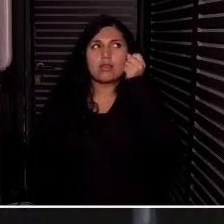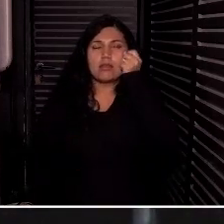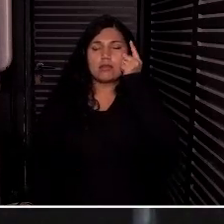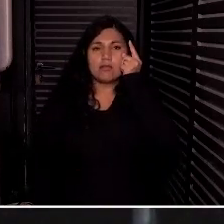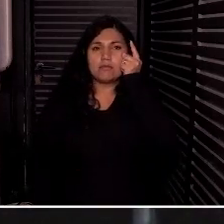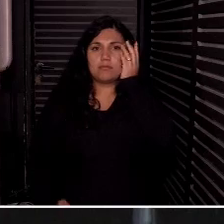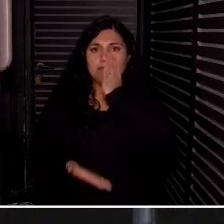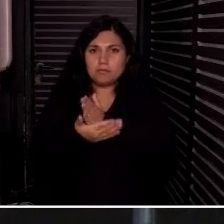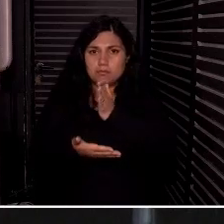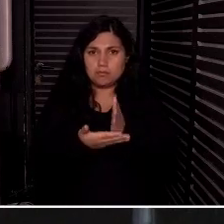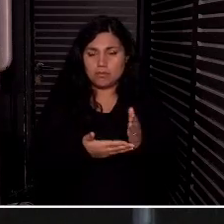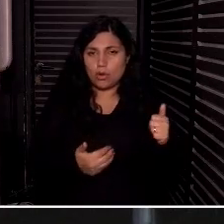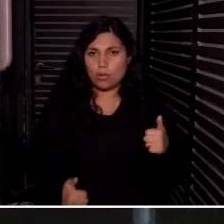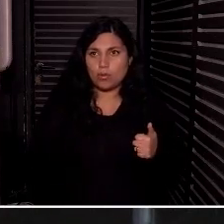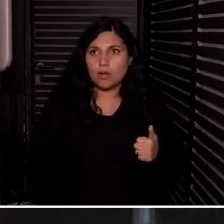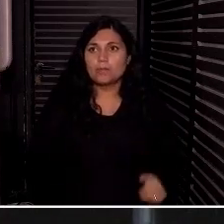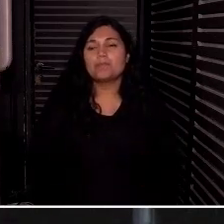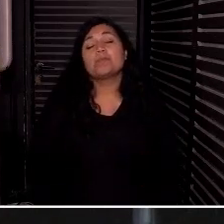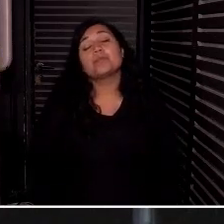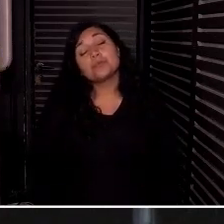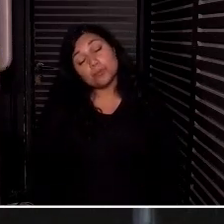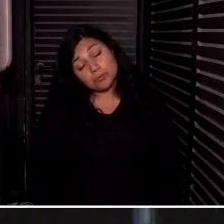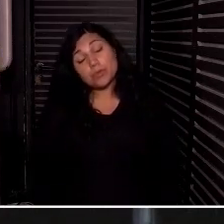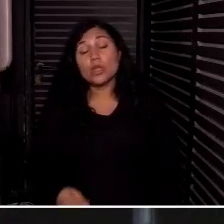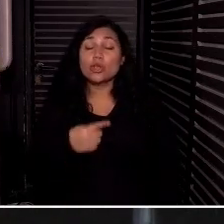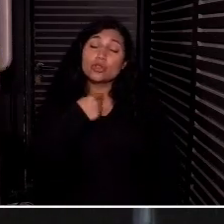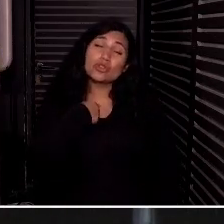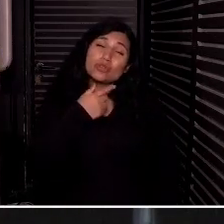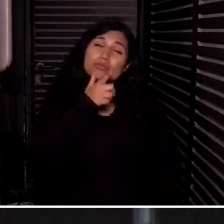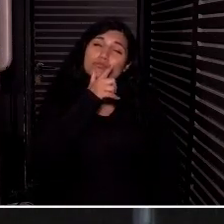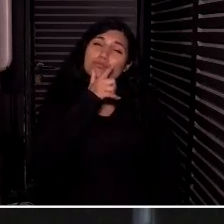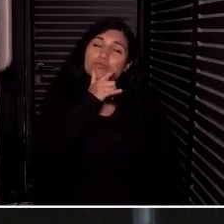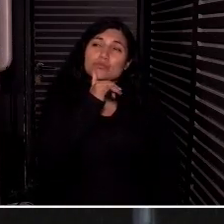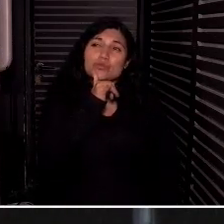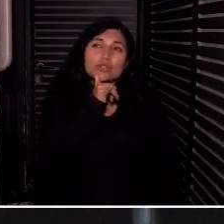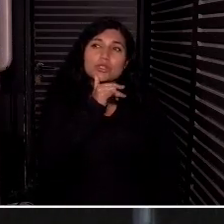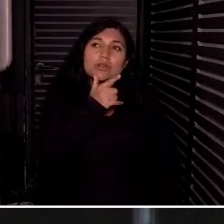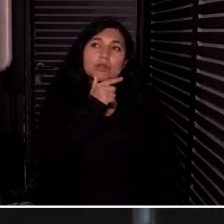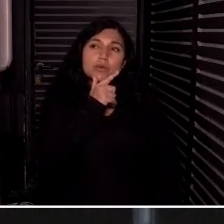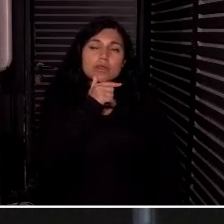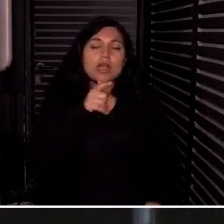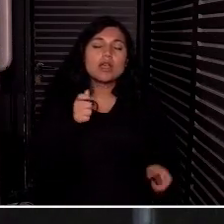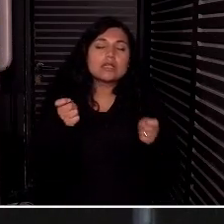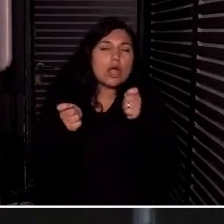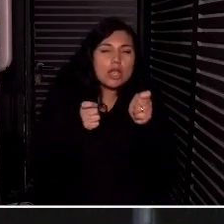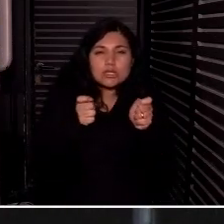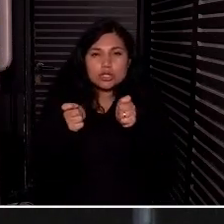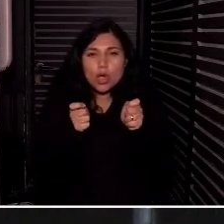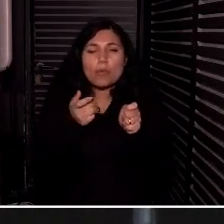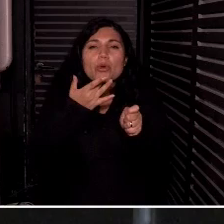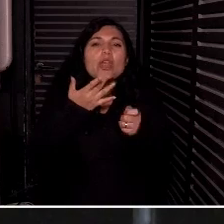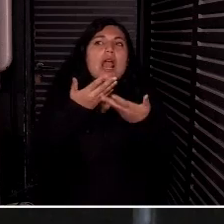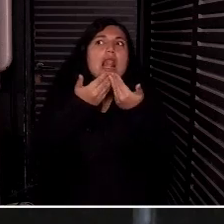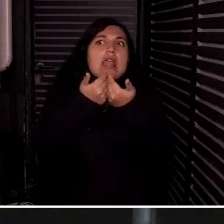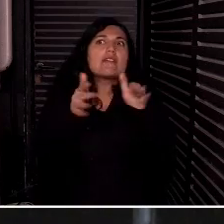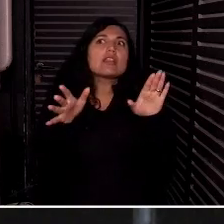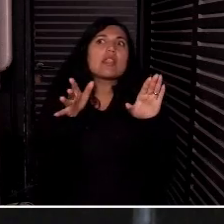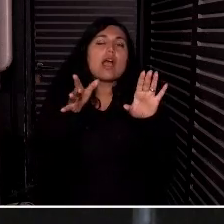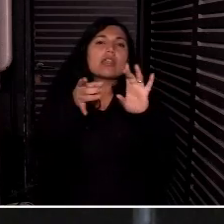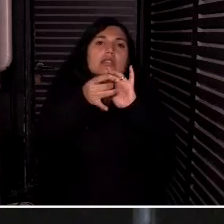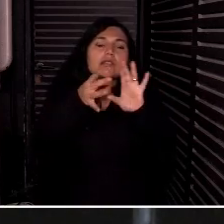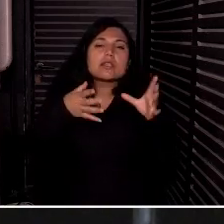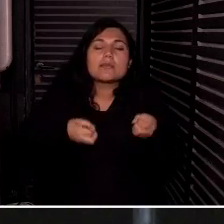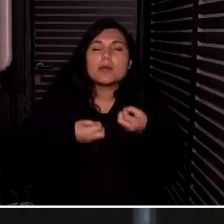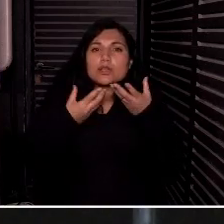yo suelo ser escéptico de las regulaciones se supone que desde el punto de vista de la libertad de expresión como el tema de la regla de la multa de